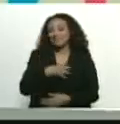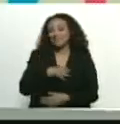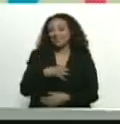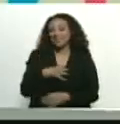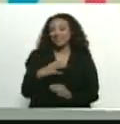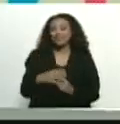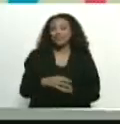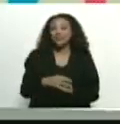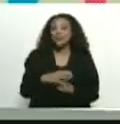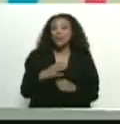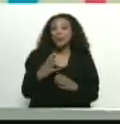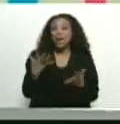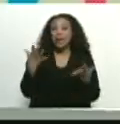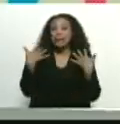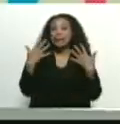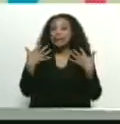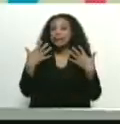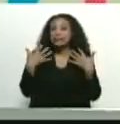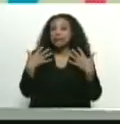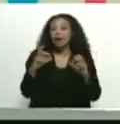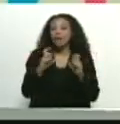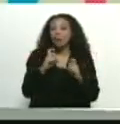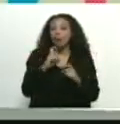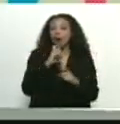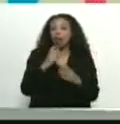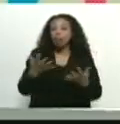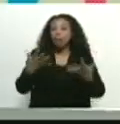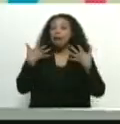Con el calor que pega en julio, compadre. ¿Ah?